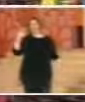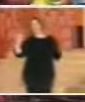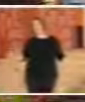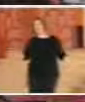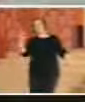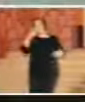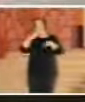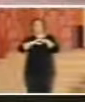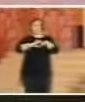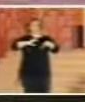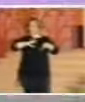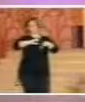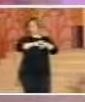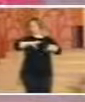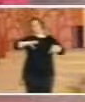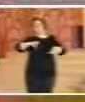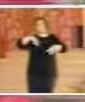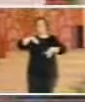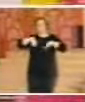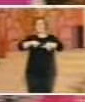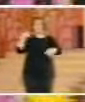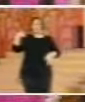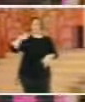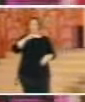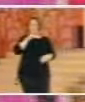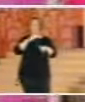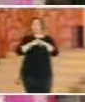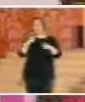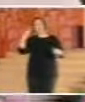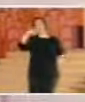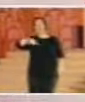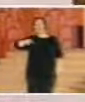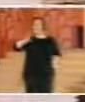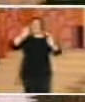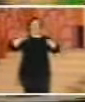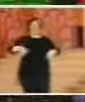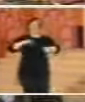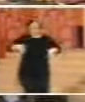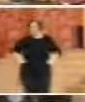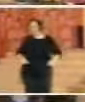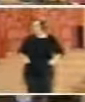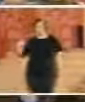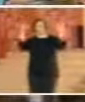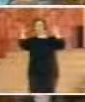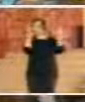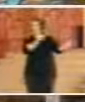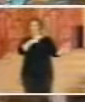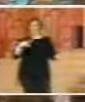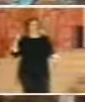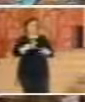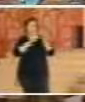Joder con los juanetes. El masaje tailandés dice que te hace volver por los cojones. Yo vuelvo por aquí.